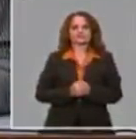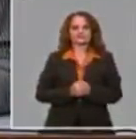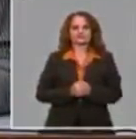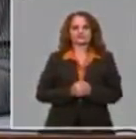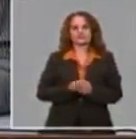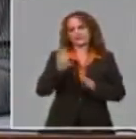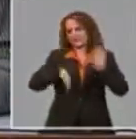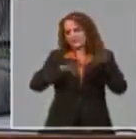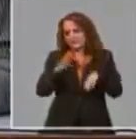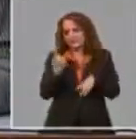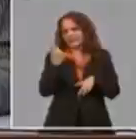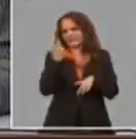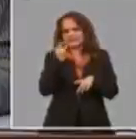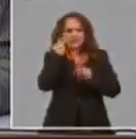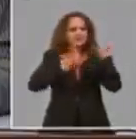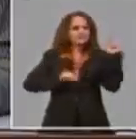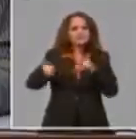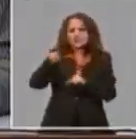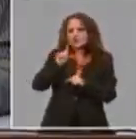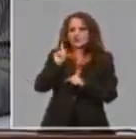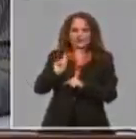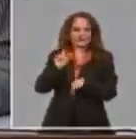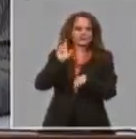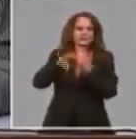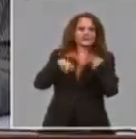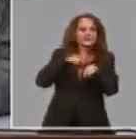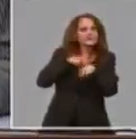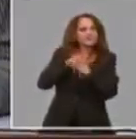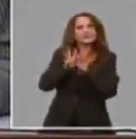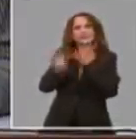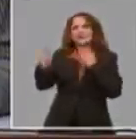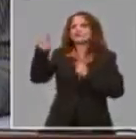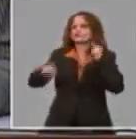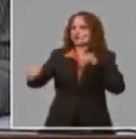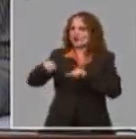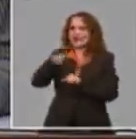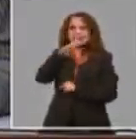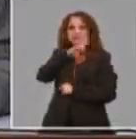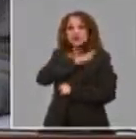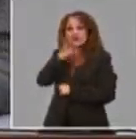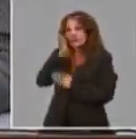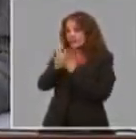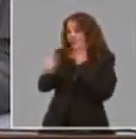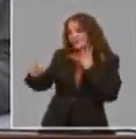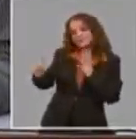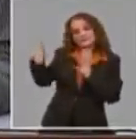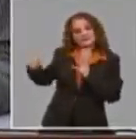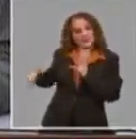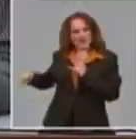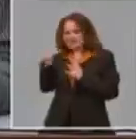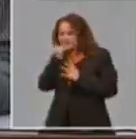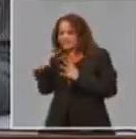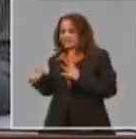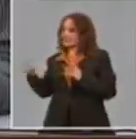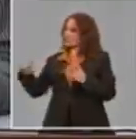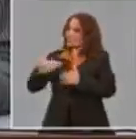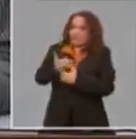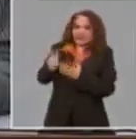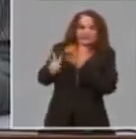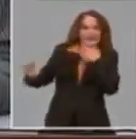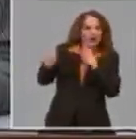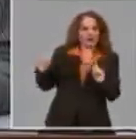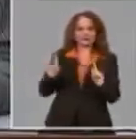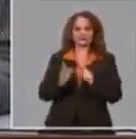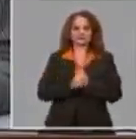de su de su tiempo de actuar ya no sin pérdida sin dar lugar a la autoridad con